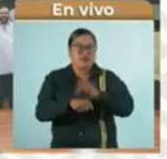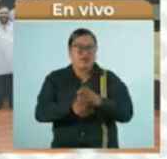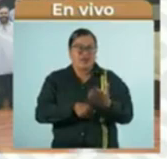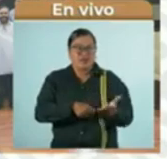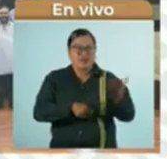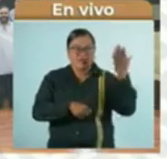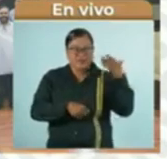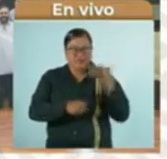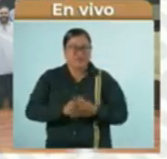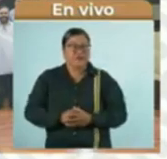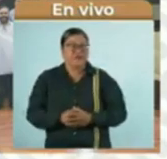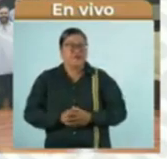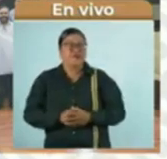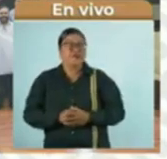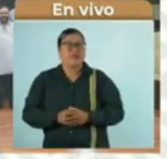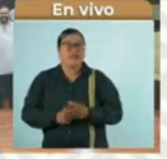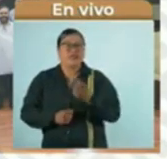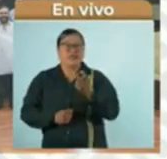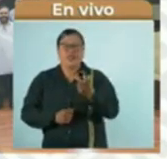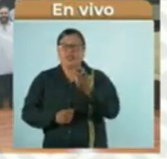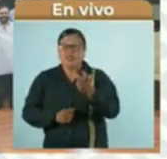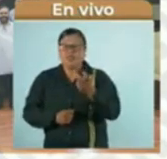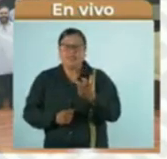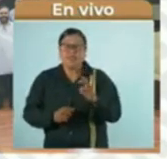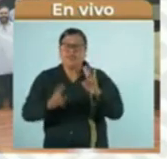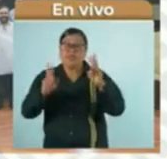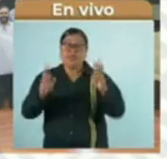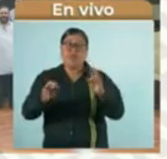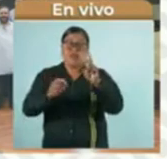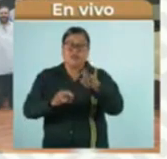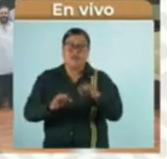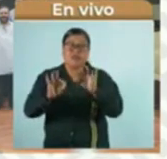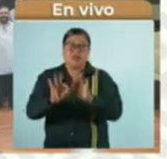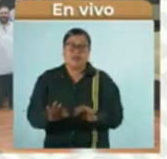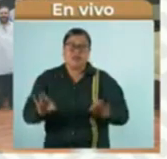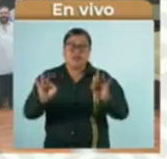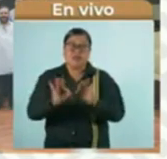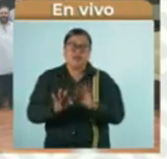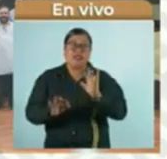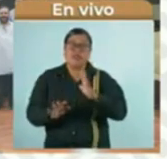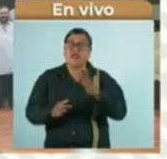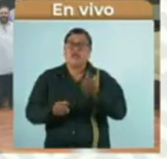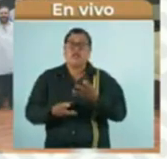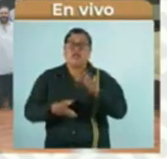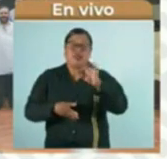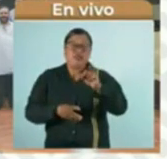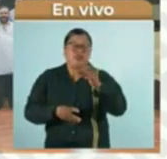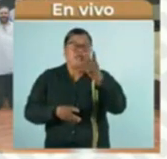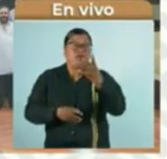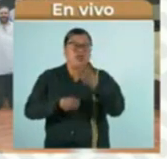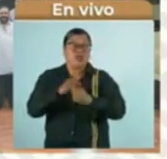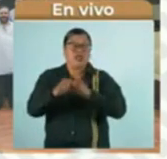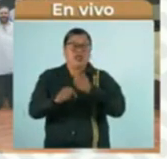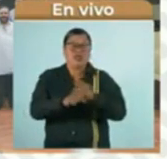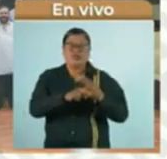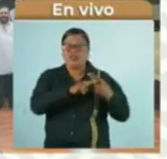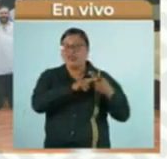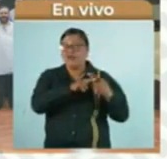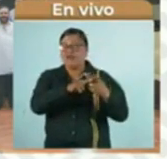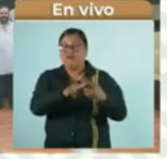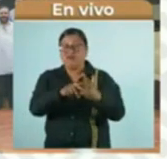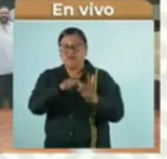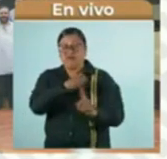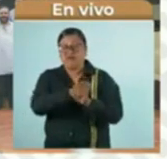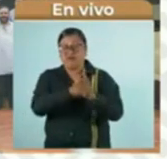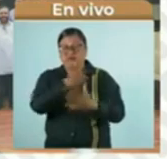pasada correcto Este es un asunto importante porque tenía más de 64 años que esa línea